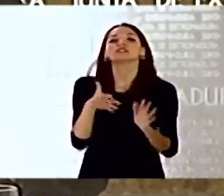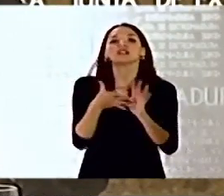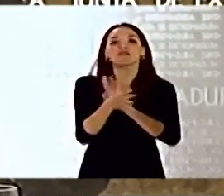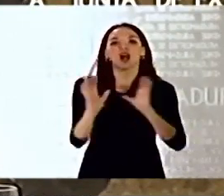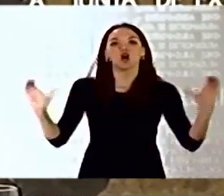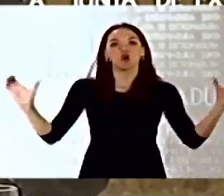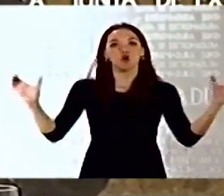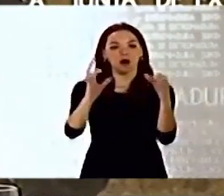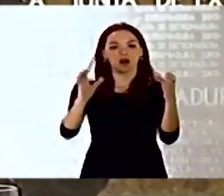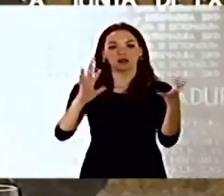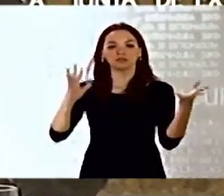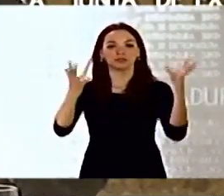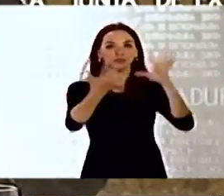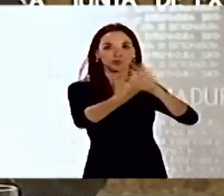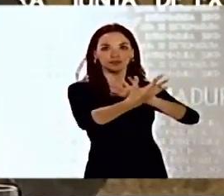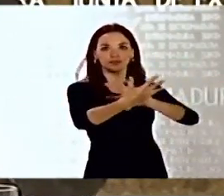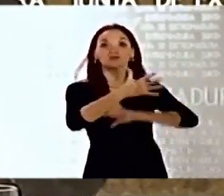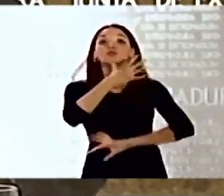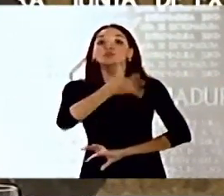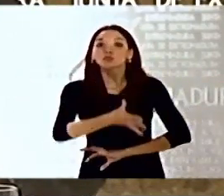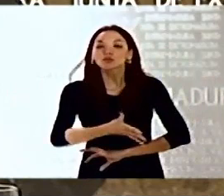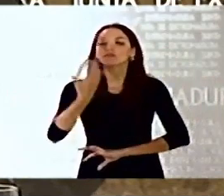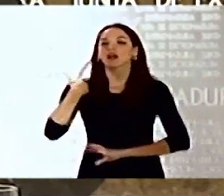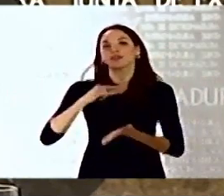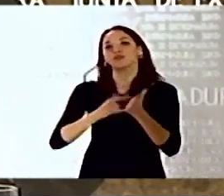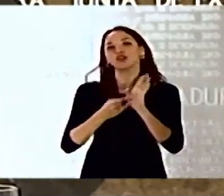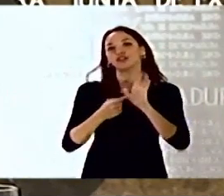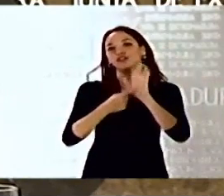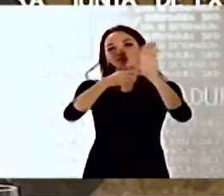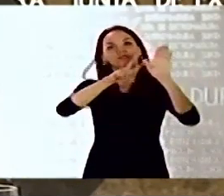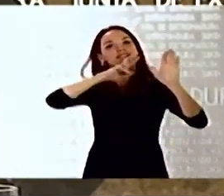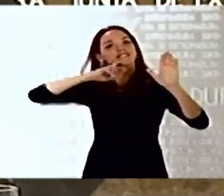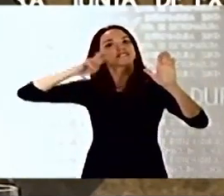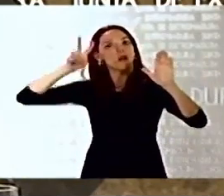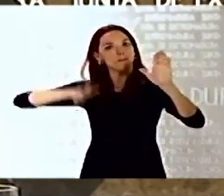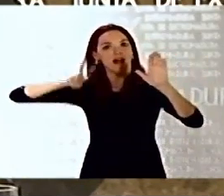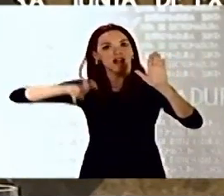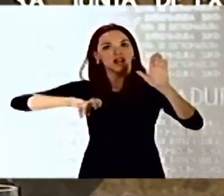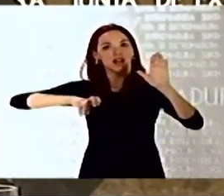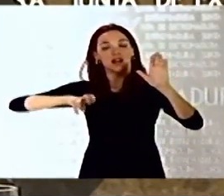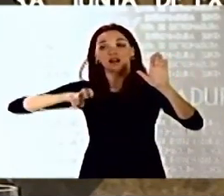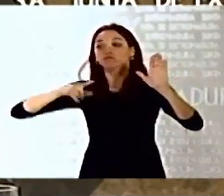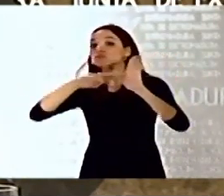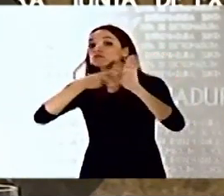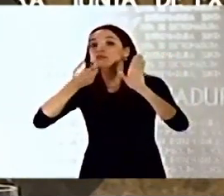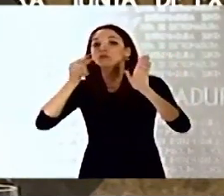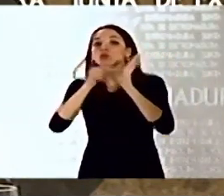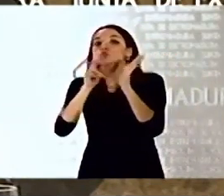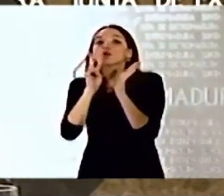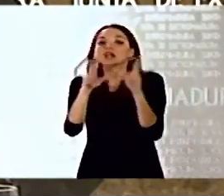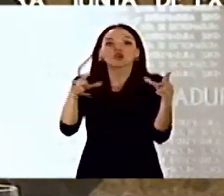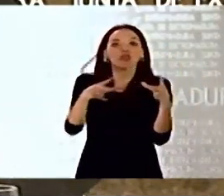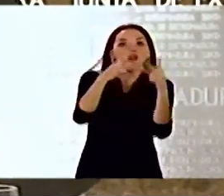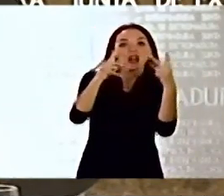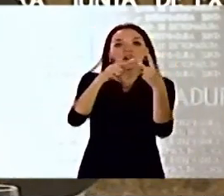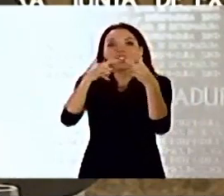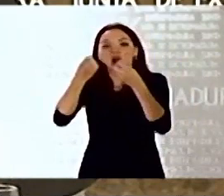comarca gracias a un proyecto viable desde todos los puntos de vista, social,